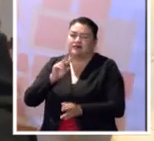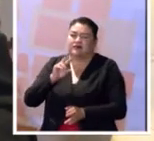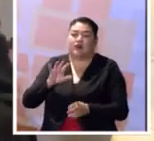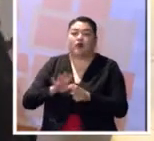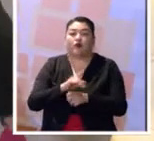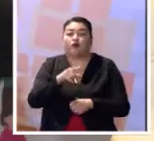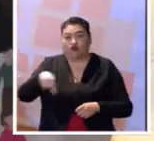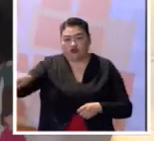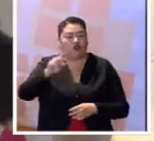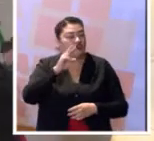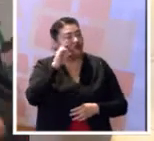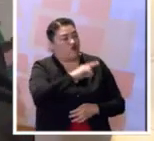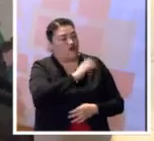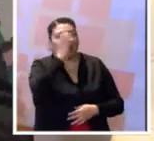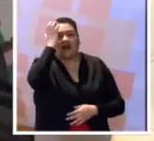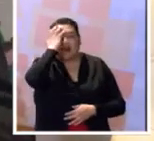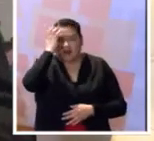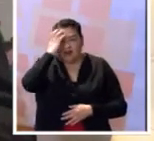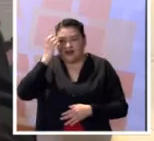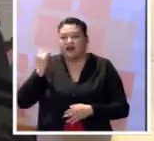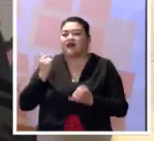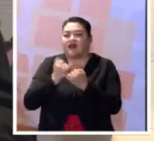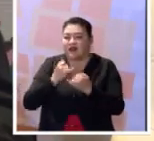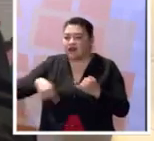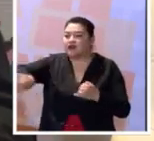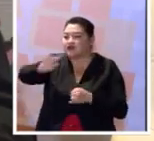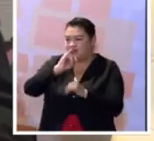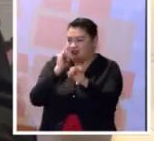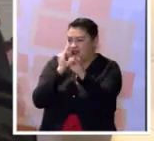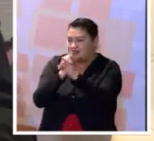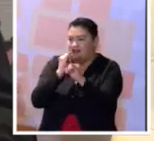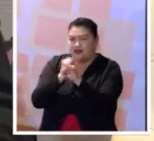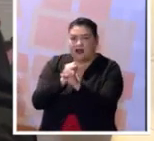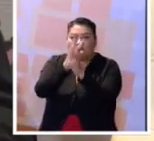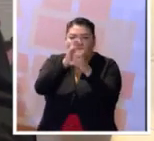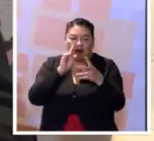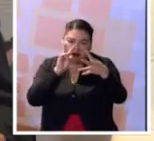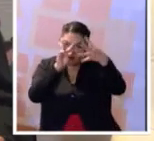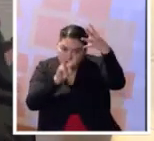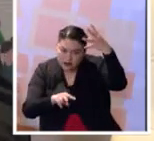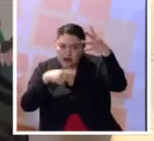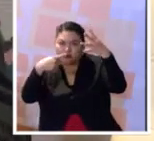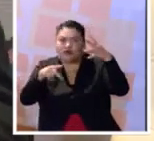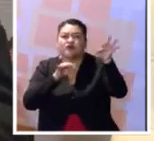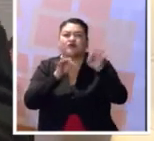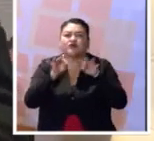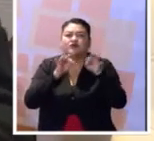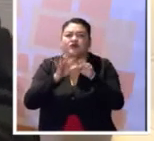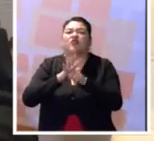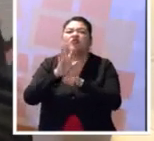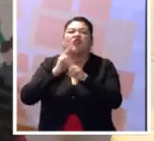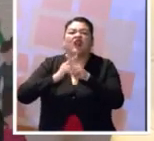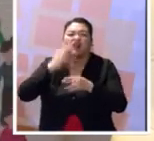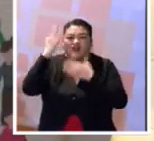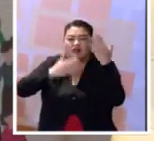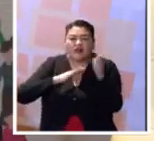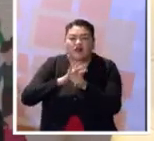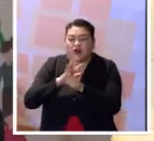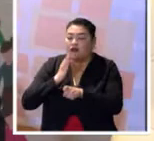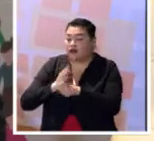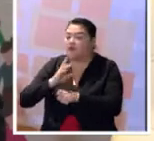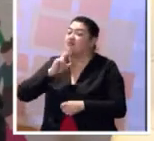sus trayectorias y además están en el micrositio, las podrán consultar. Para aprovechar más el tiempo en este diálogo que nos